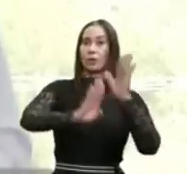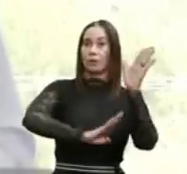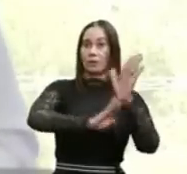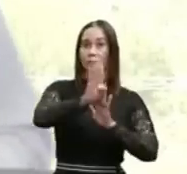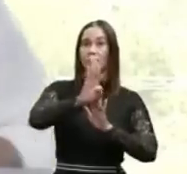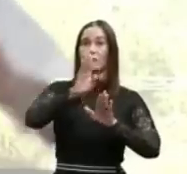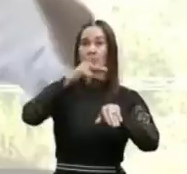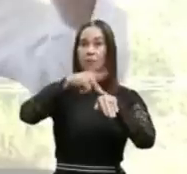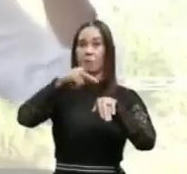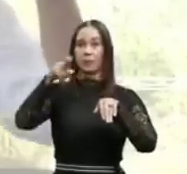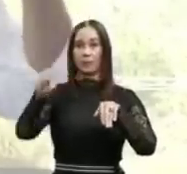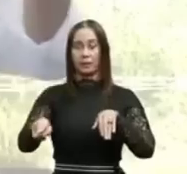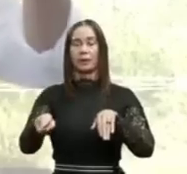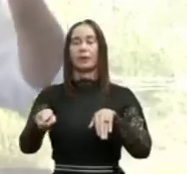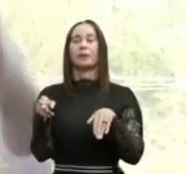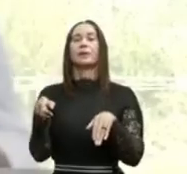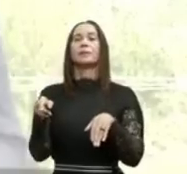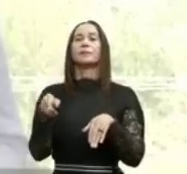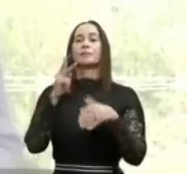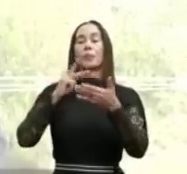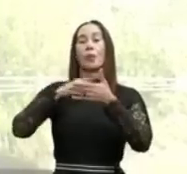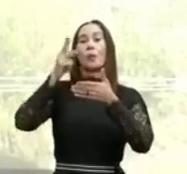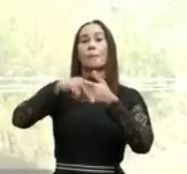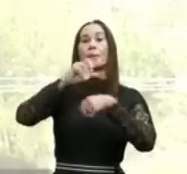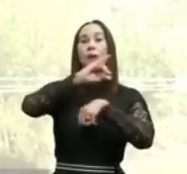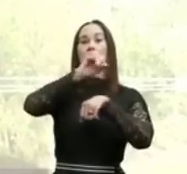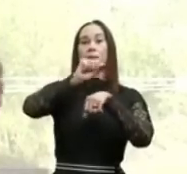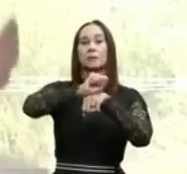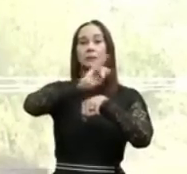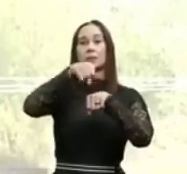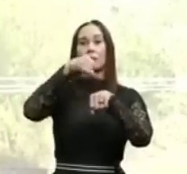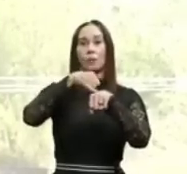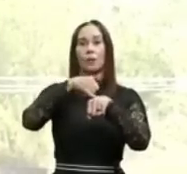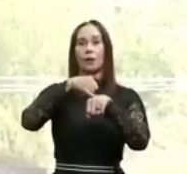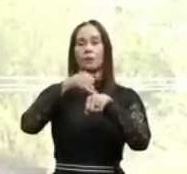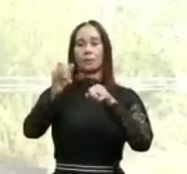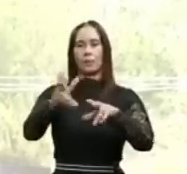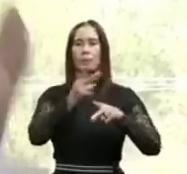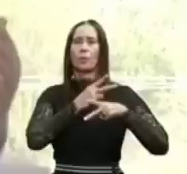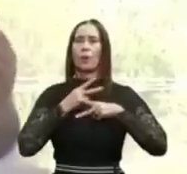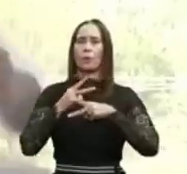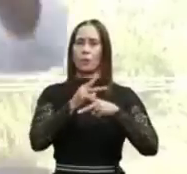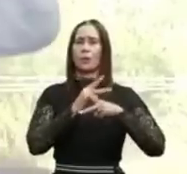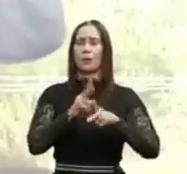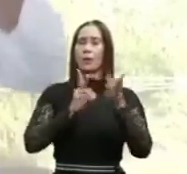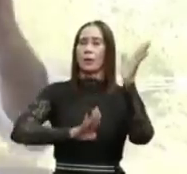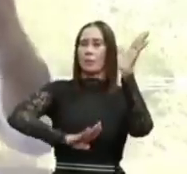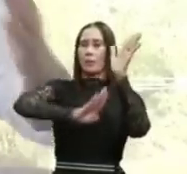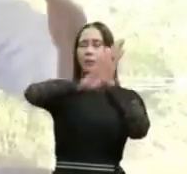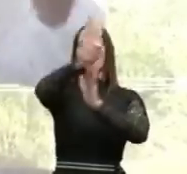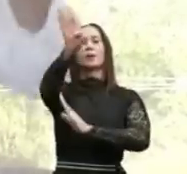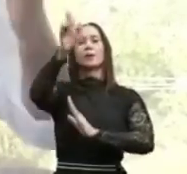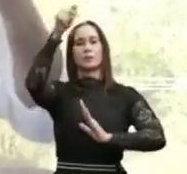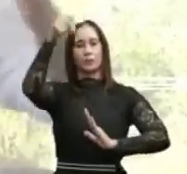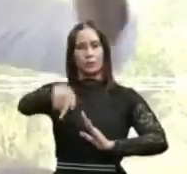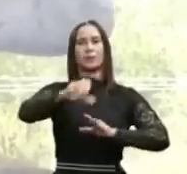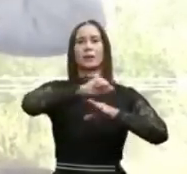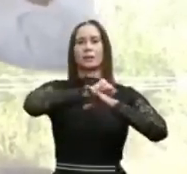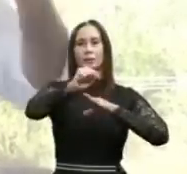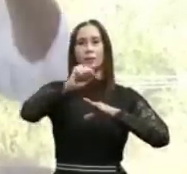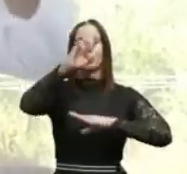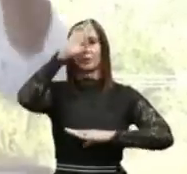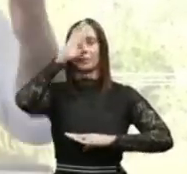de Pedernales, con el Plan San Juan, vamos a defender el progreso y el desarrollo del sur y